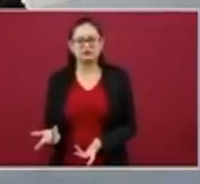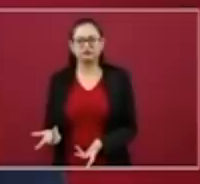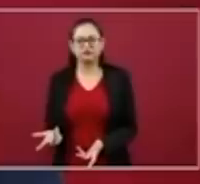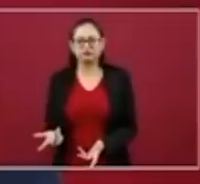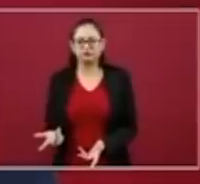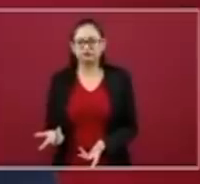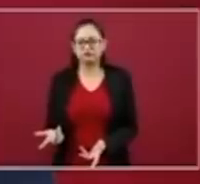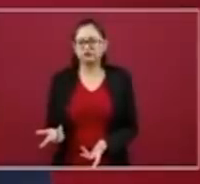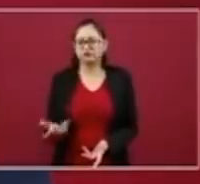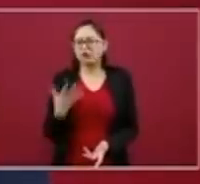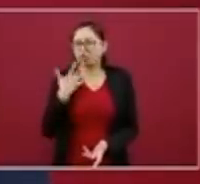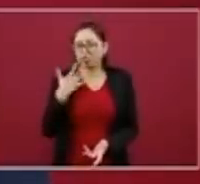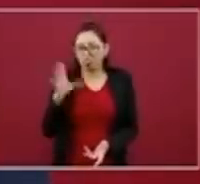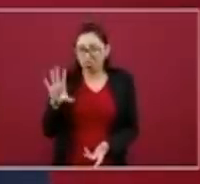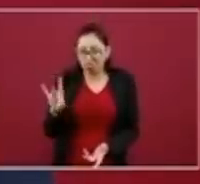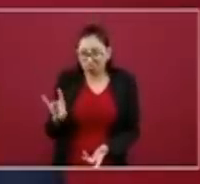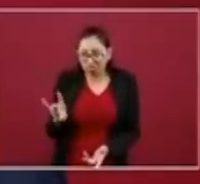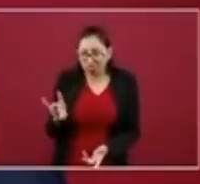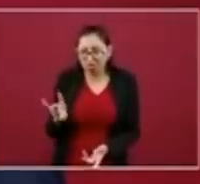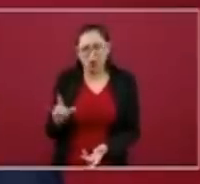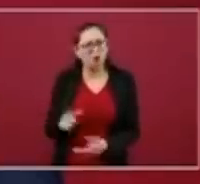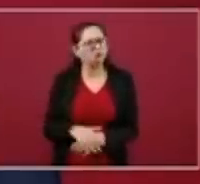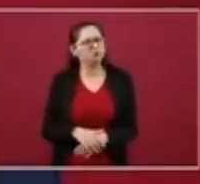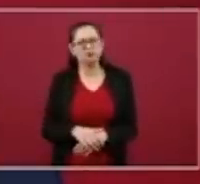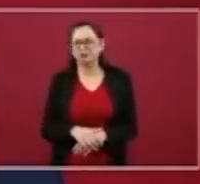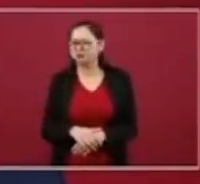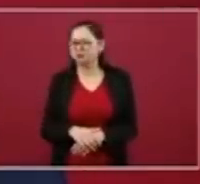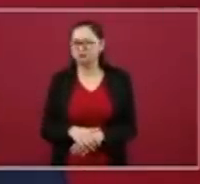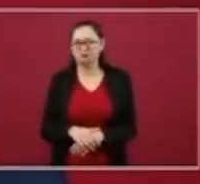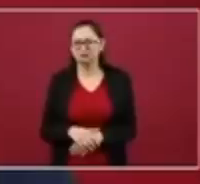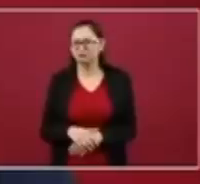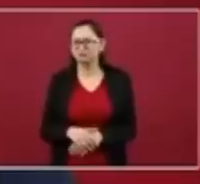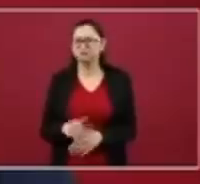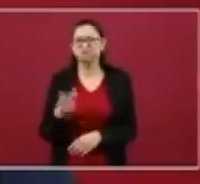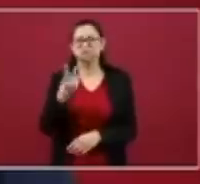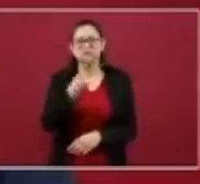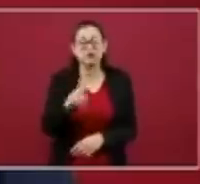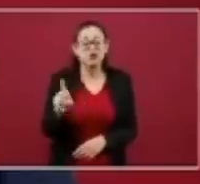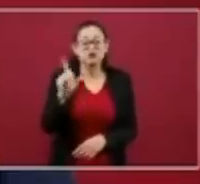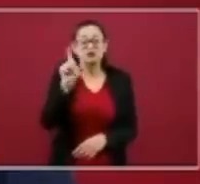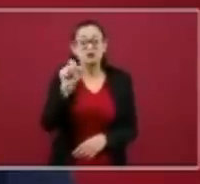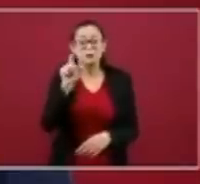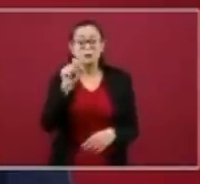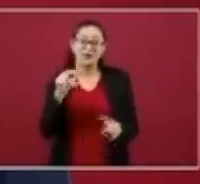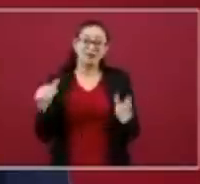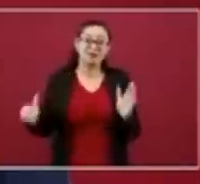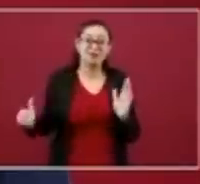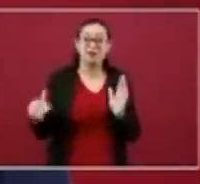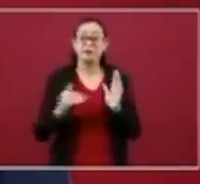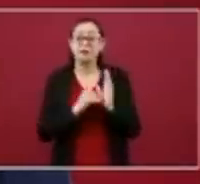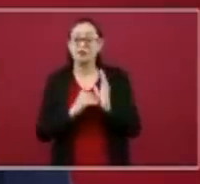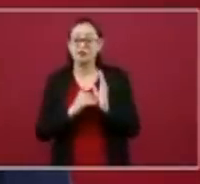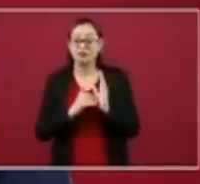nada despreciable. Son, repito, 220 mil